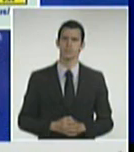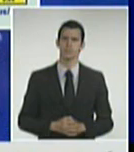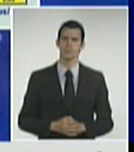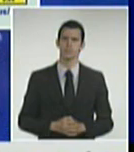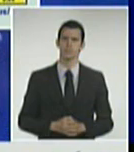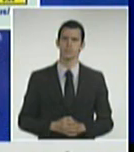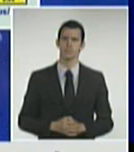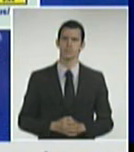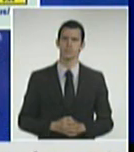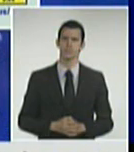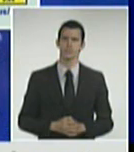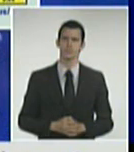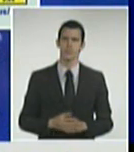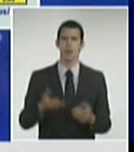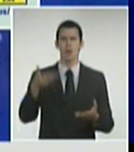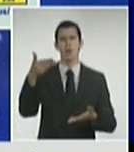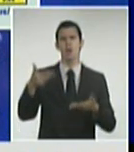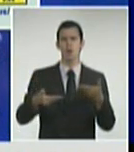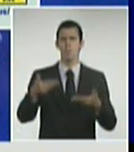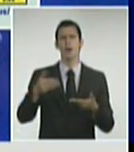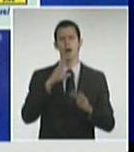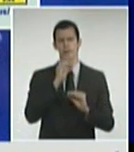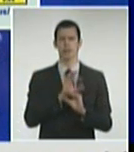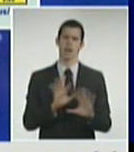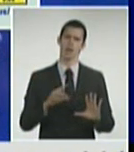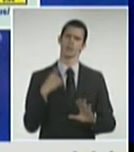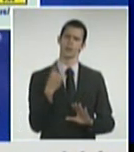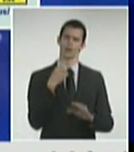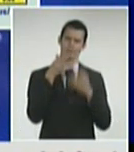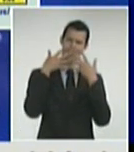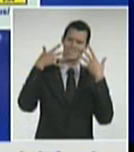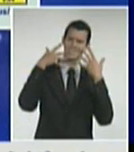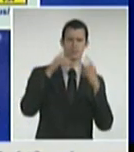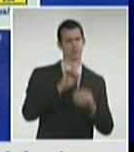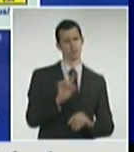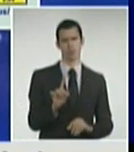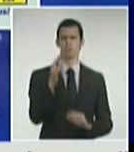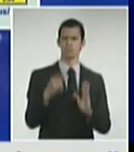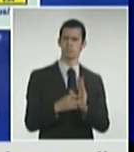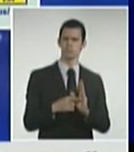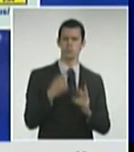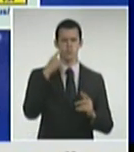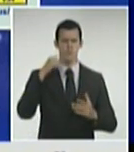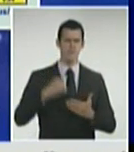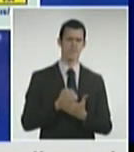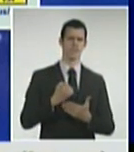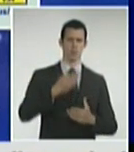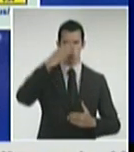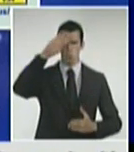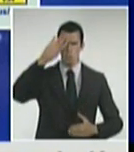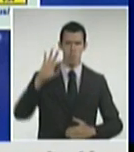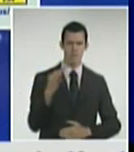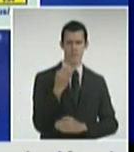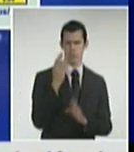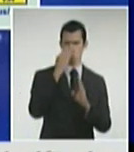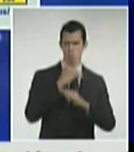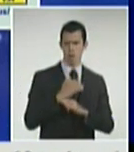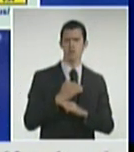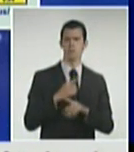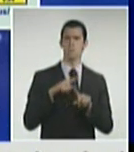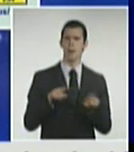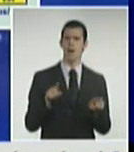realmente estamos insatisfechos, pero no podemos dejar de reconocer que es una posición muy